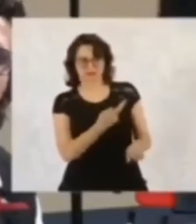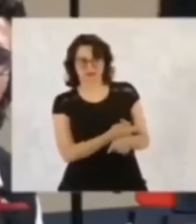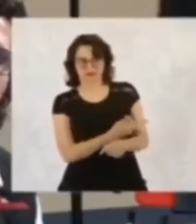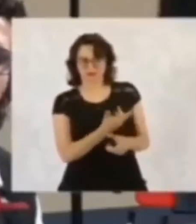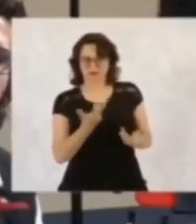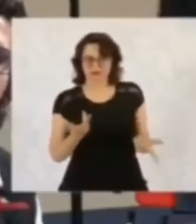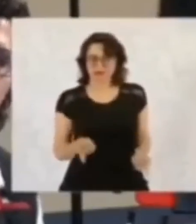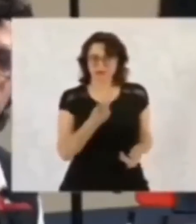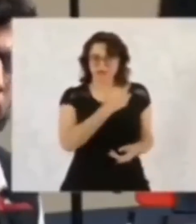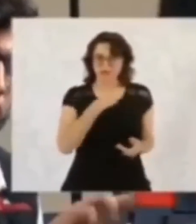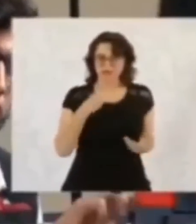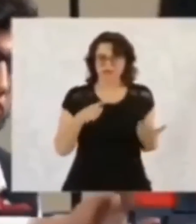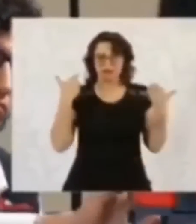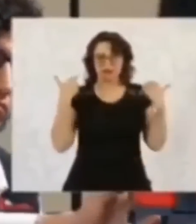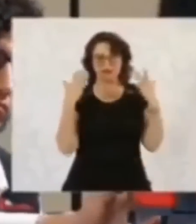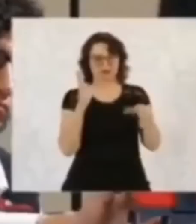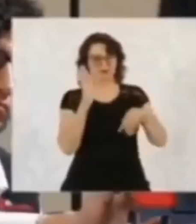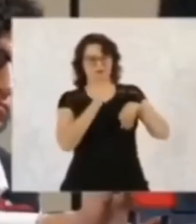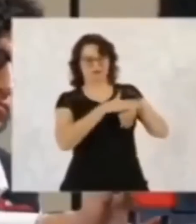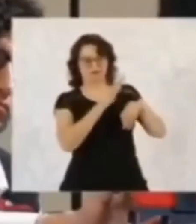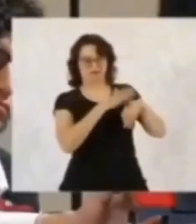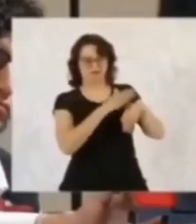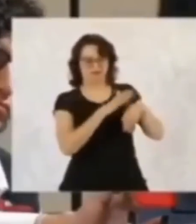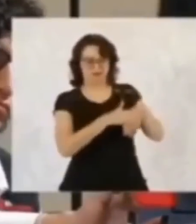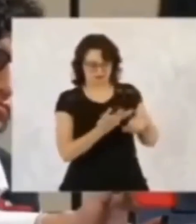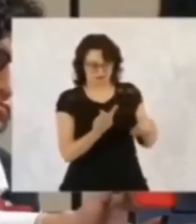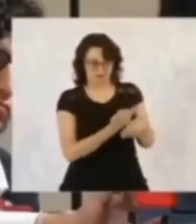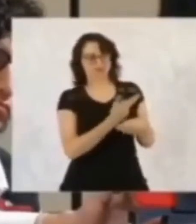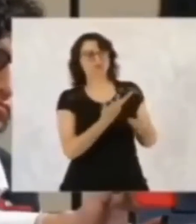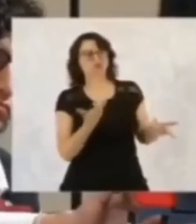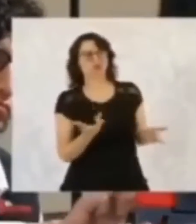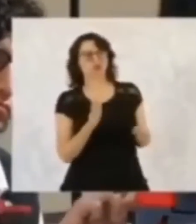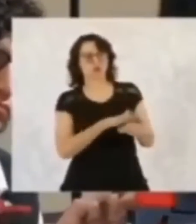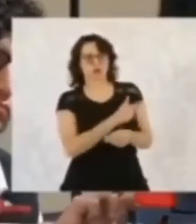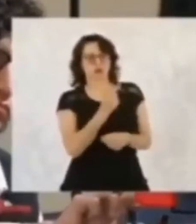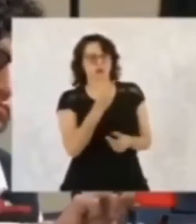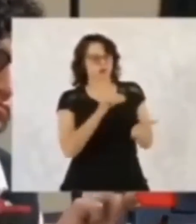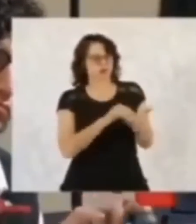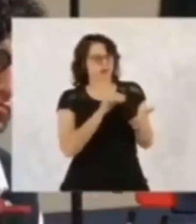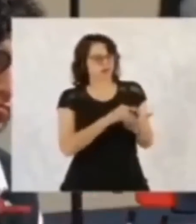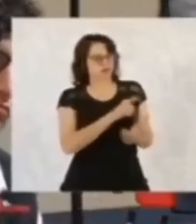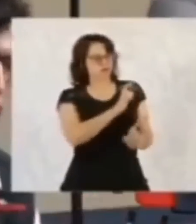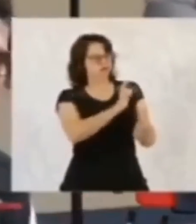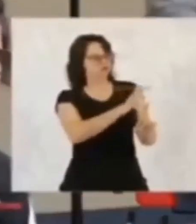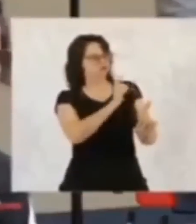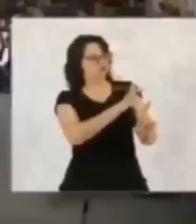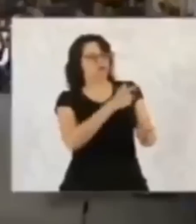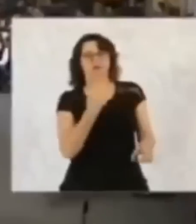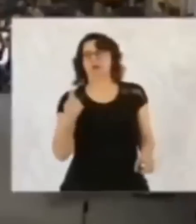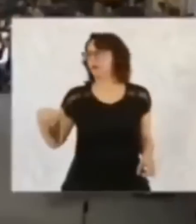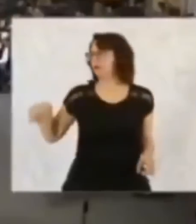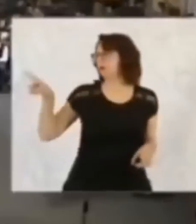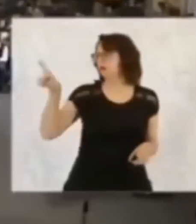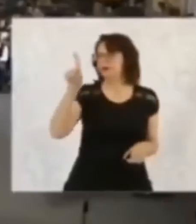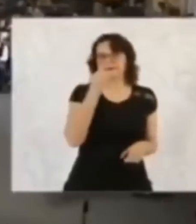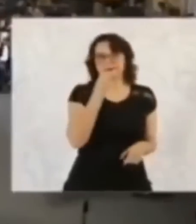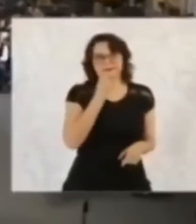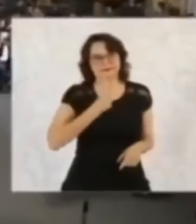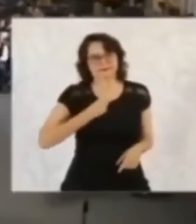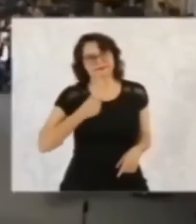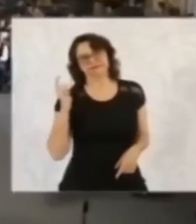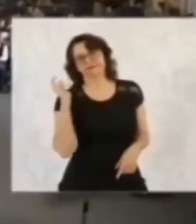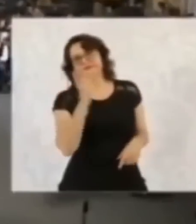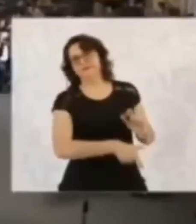hacer un llamado al Banjico para que pues vea, no puede ser que el pueblo de México le siga